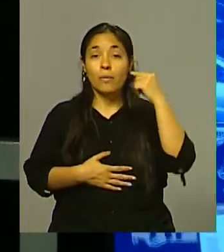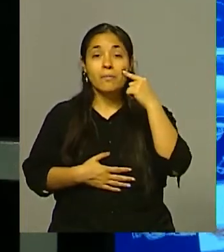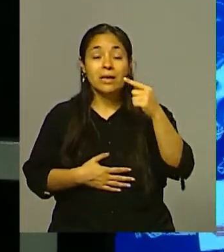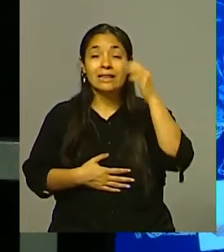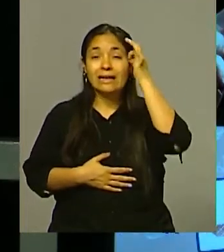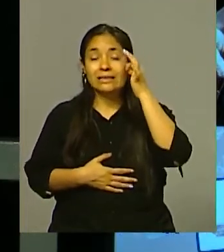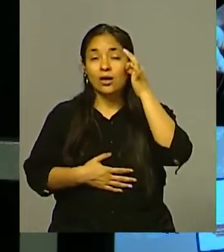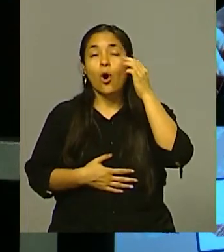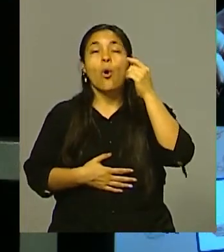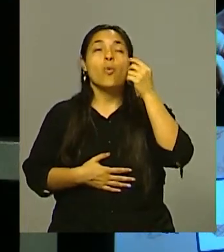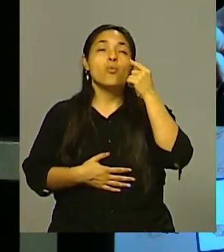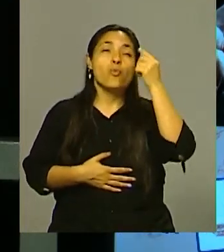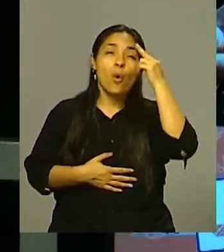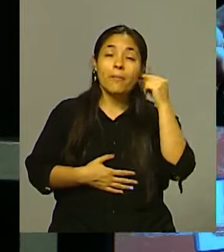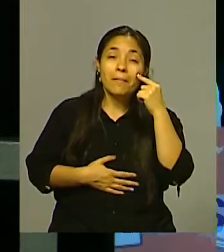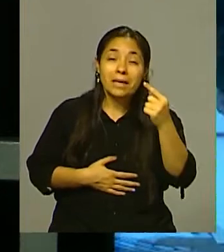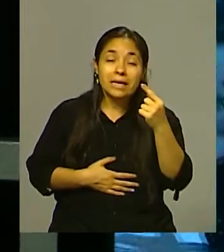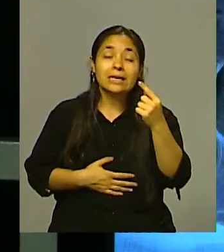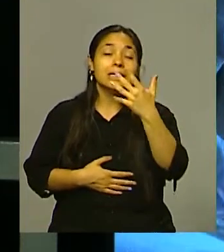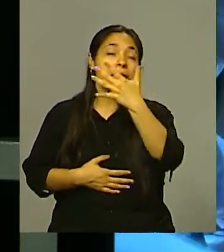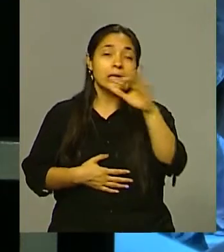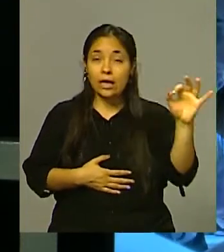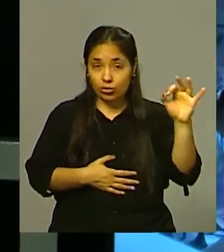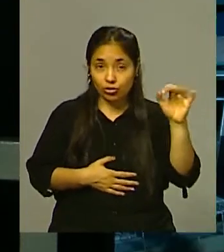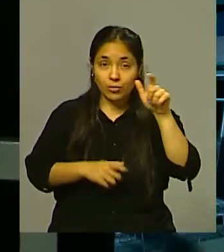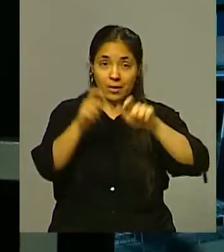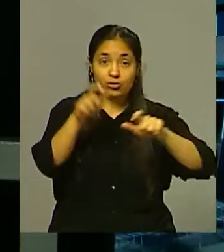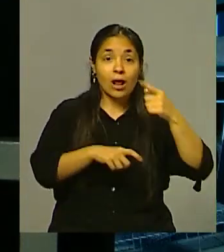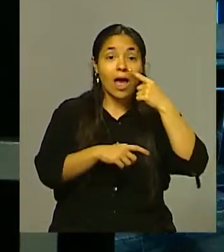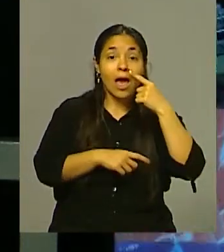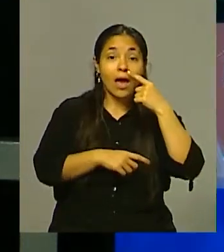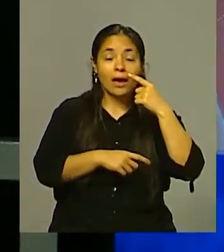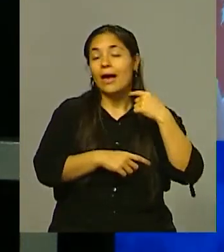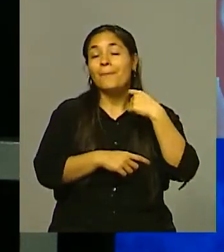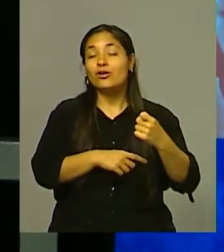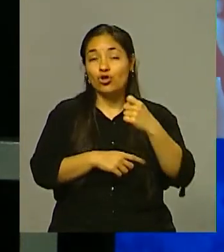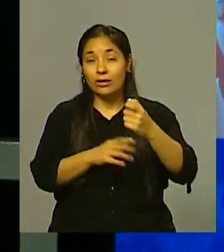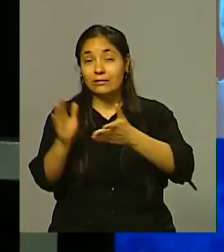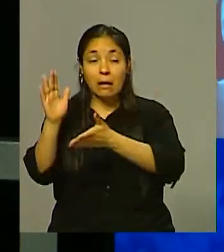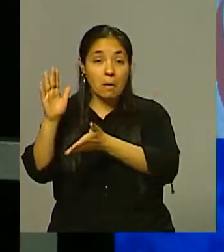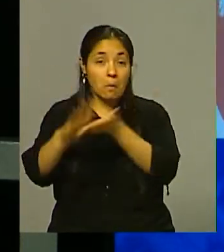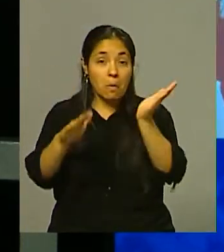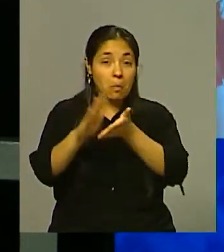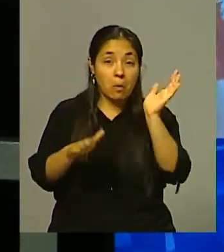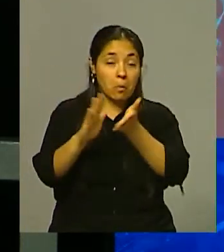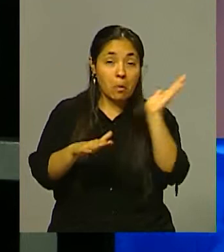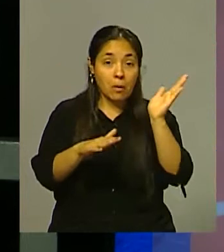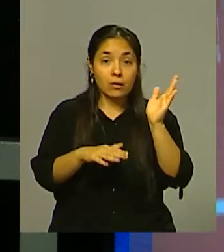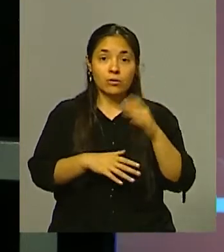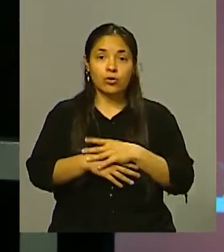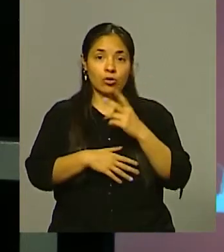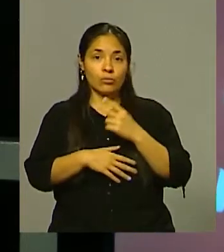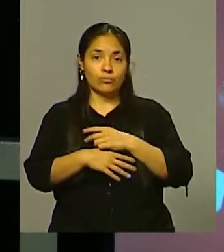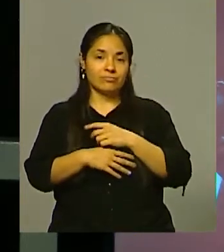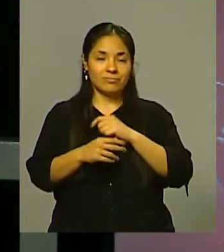9.300, 9.500 republicanos españoles que fueron deportados, murieron 2 de